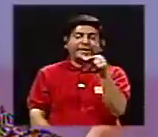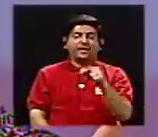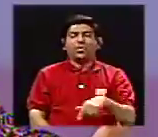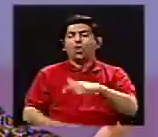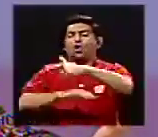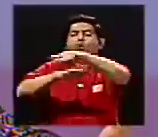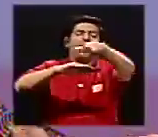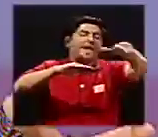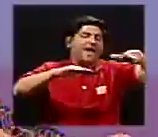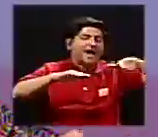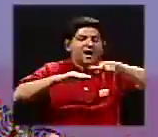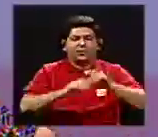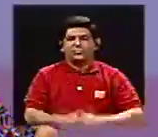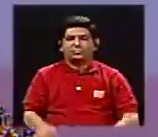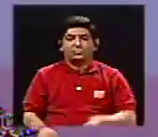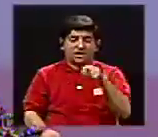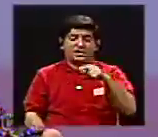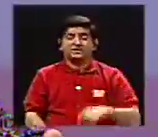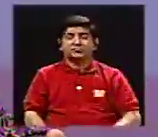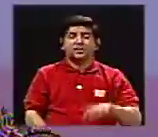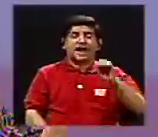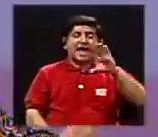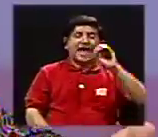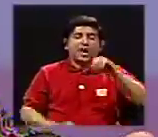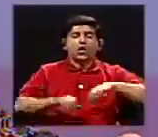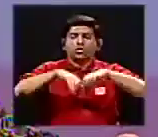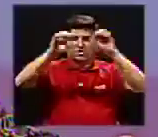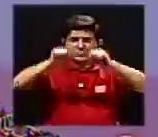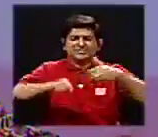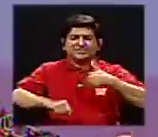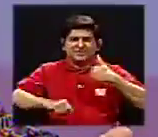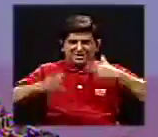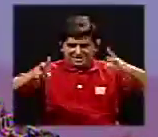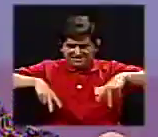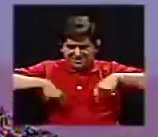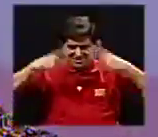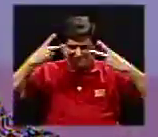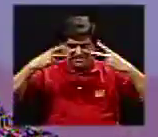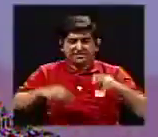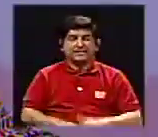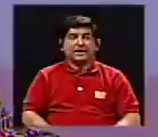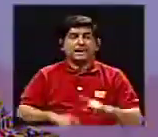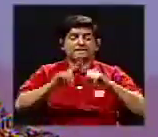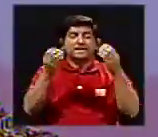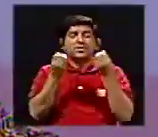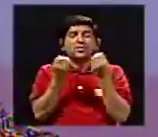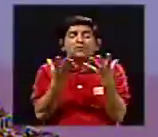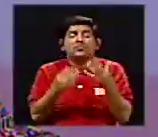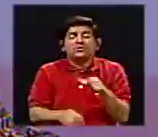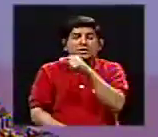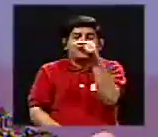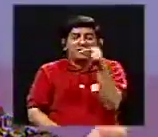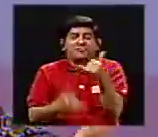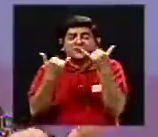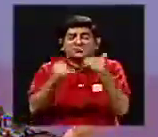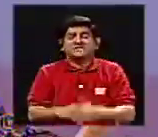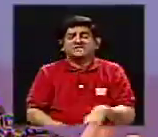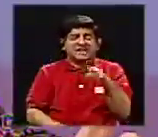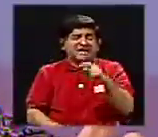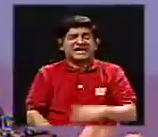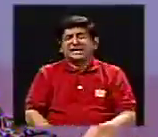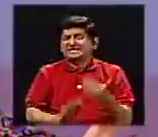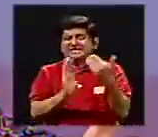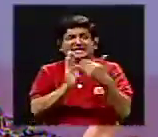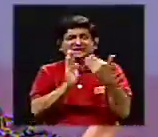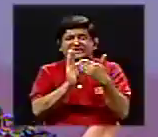los lagos, etcétera, son un ecosistema donde también hay vida, y resulta que muchos de los ríos los hemos agotado en cuanto